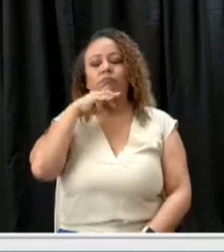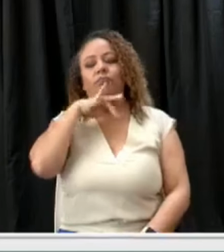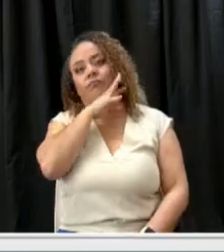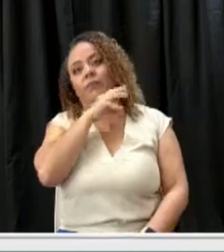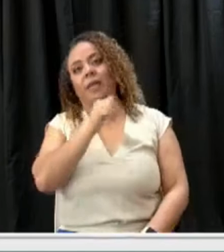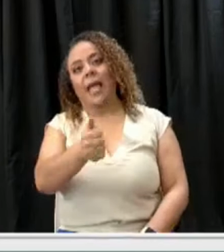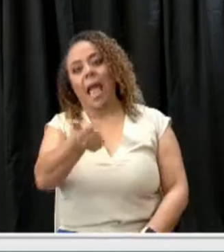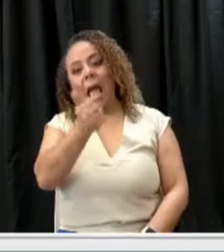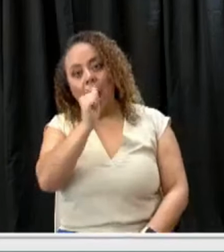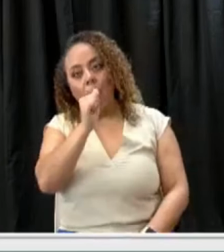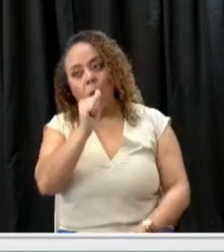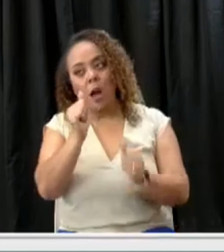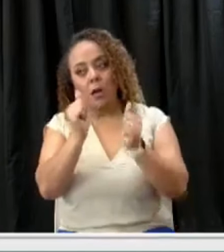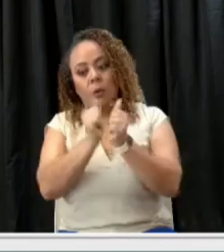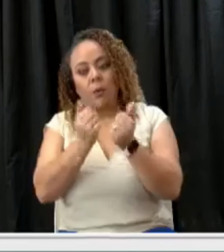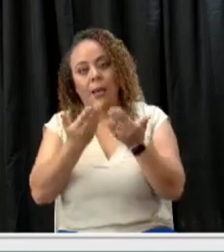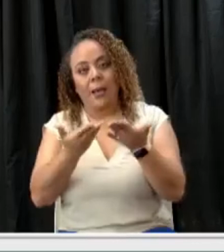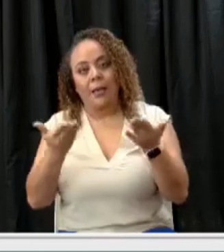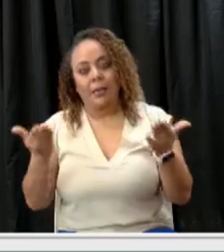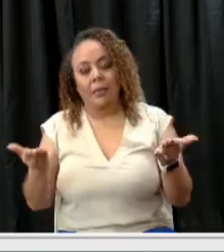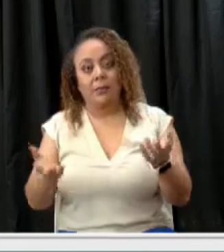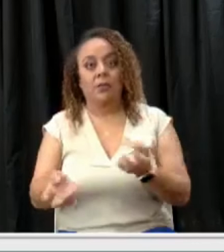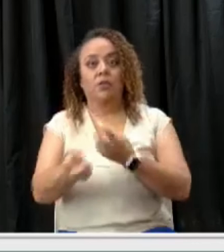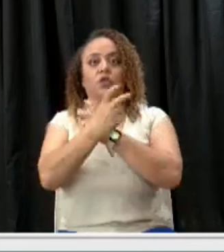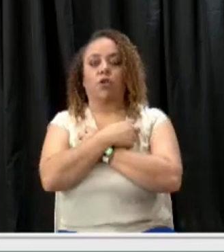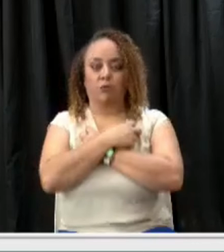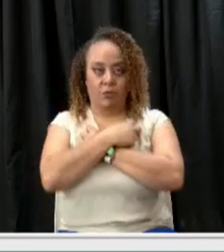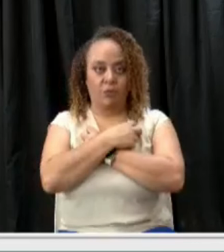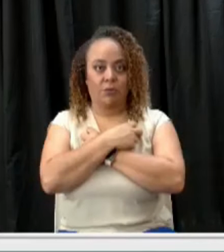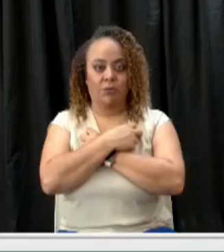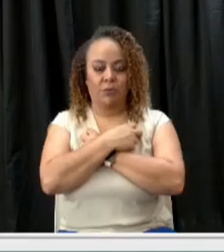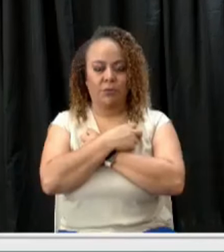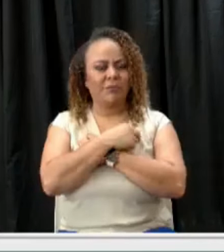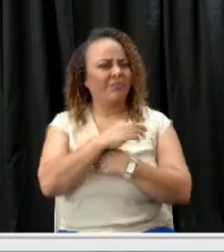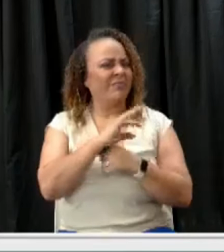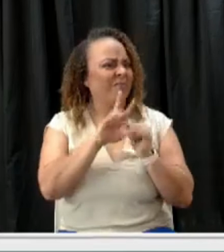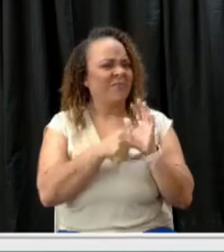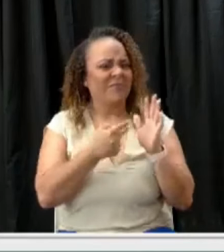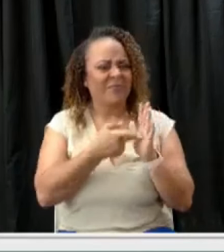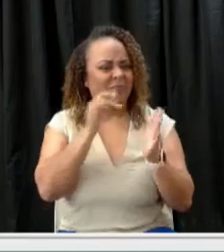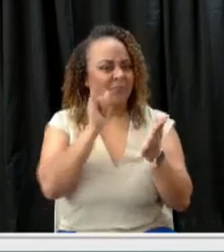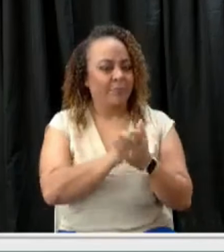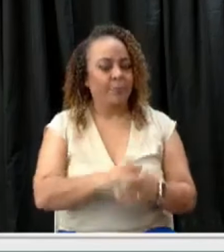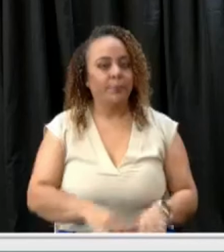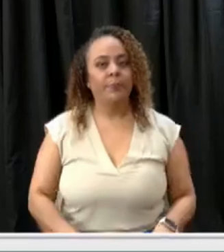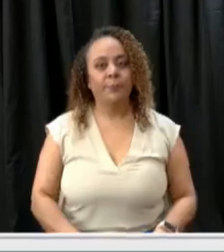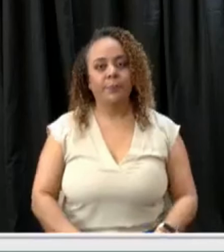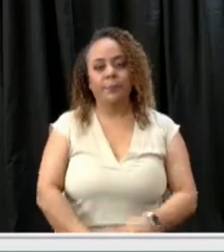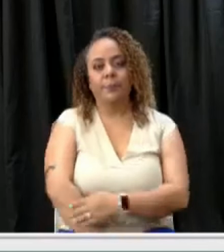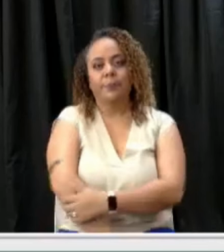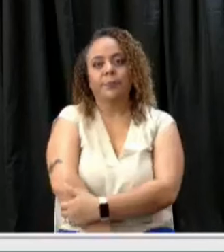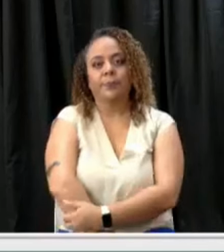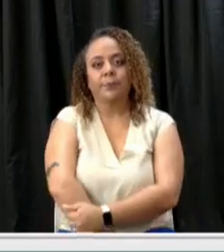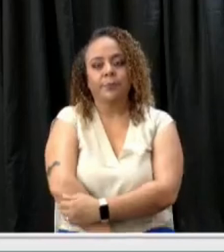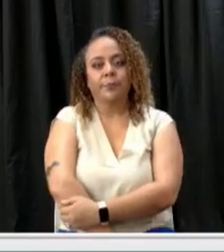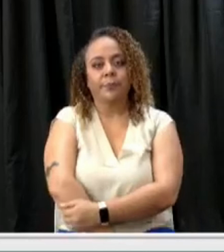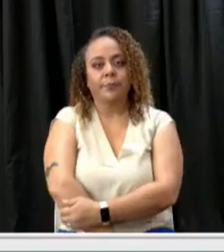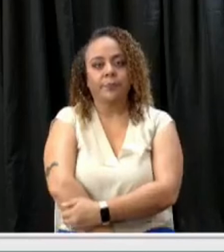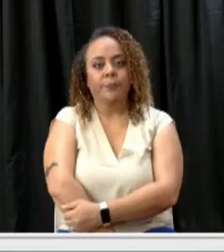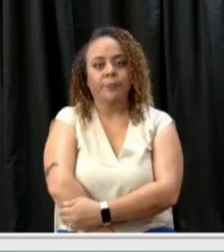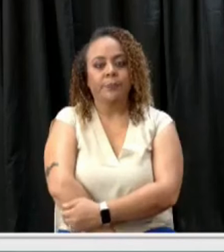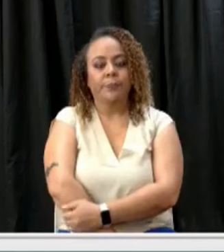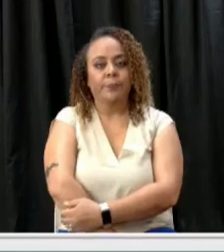agua con agentes tóxicos. Tóxicos, sí. ¿Verdad? ¿A qué te refieres con eso? Esto, en esta filmina lo